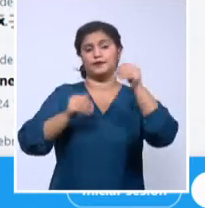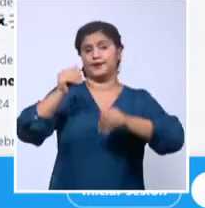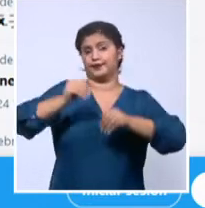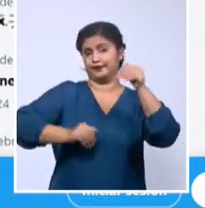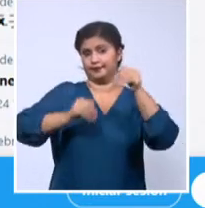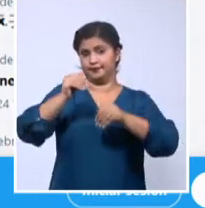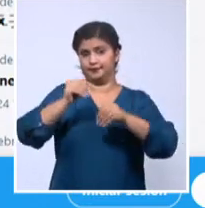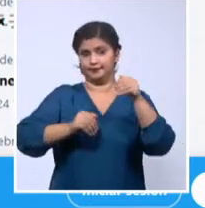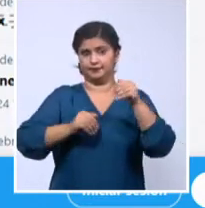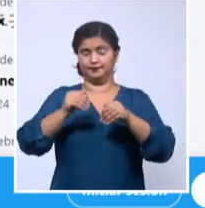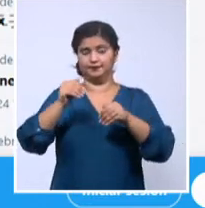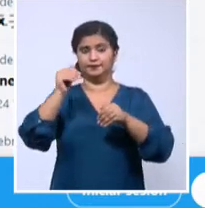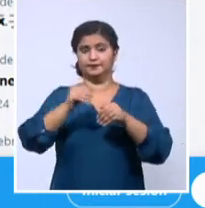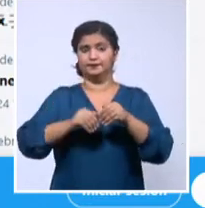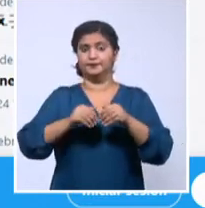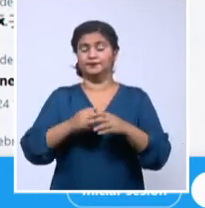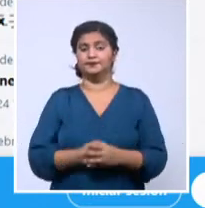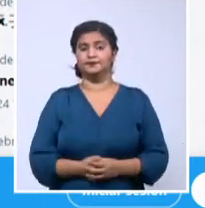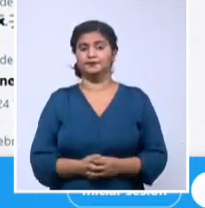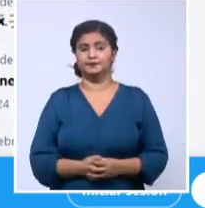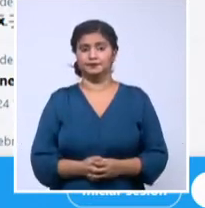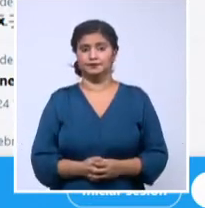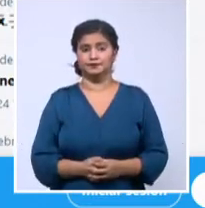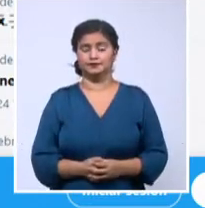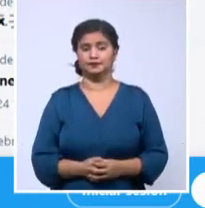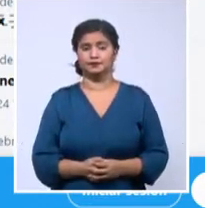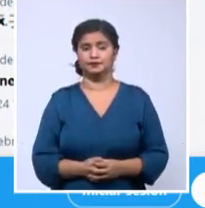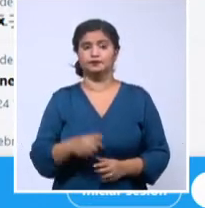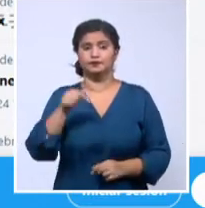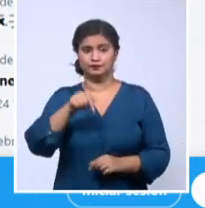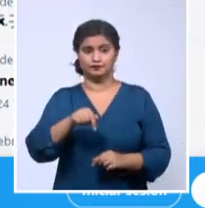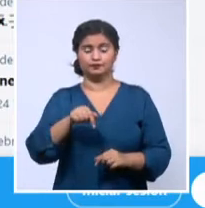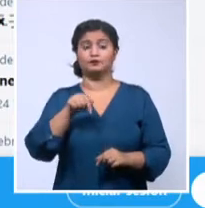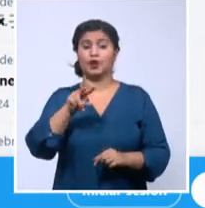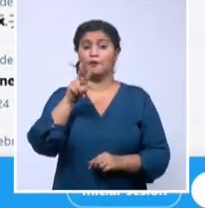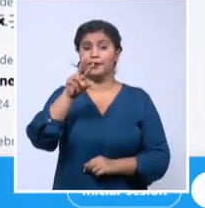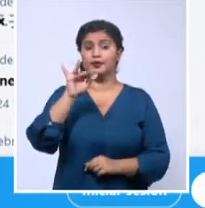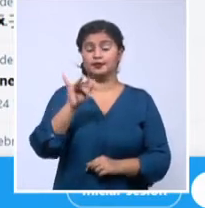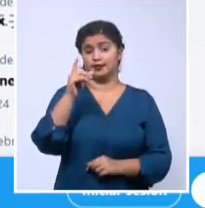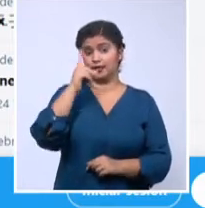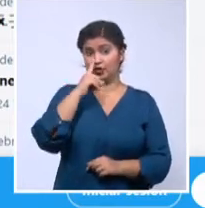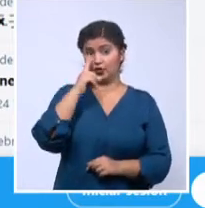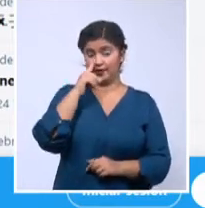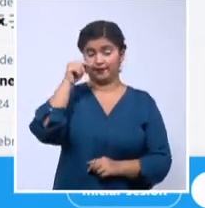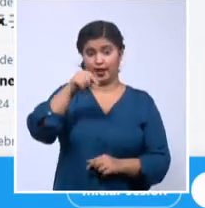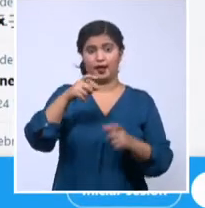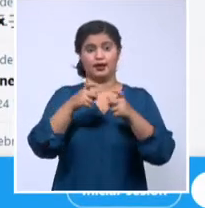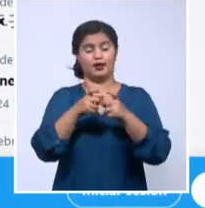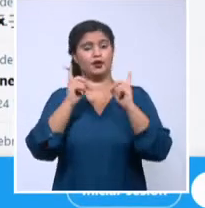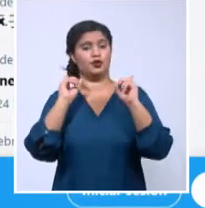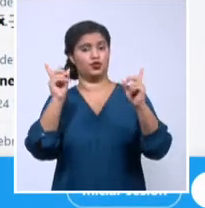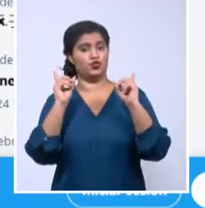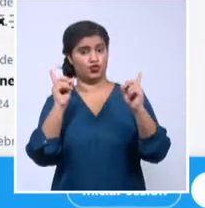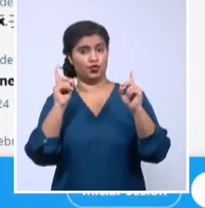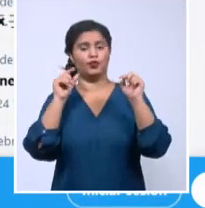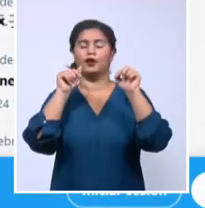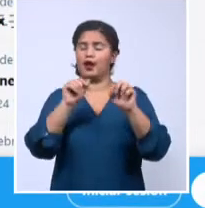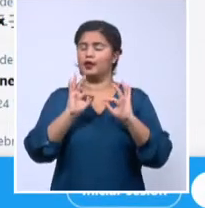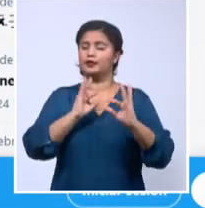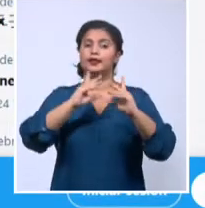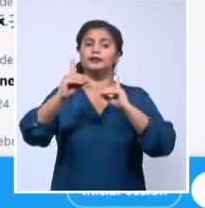que incluirá asociados que se reunieron frente al Mincul el 27 de noviembre. Etiquetas Cuba y el diálogo